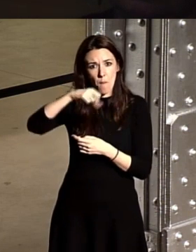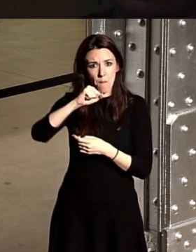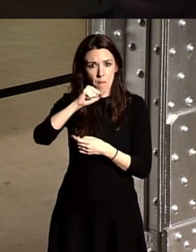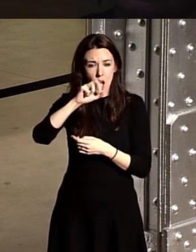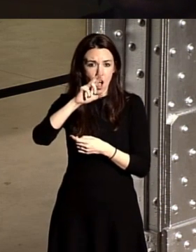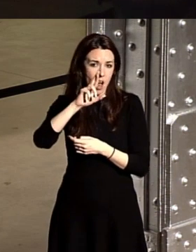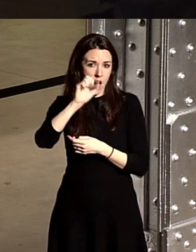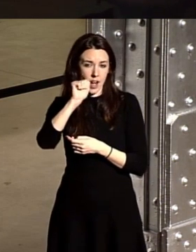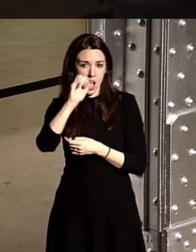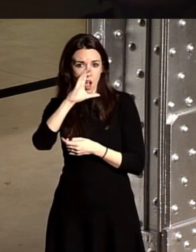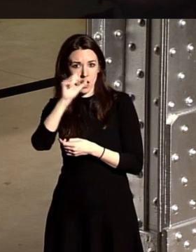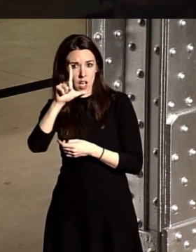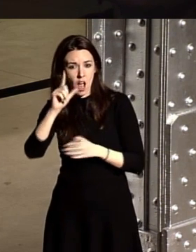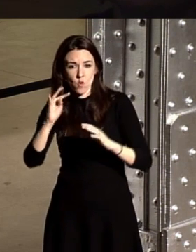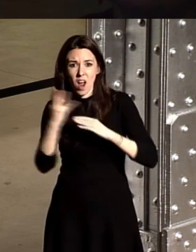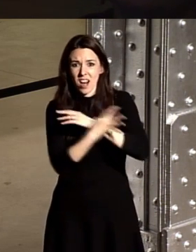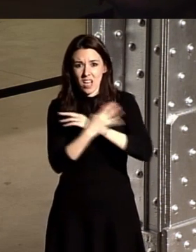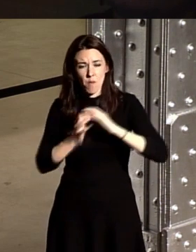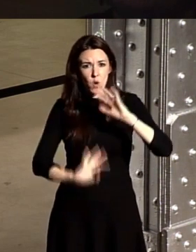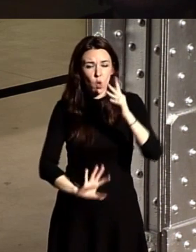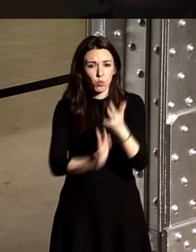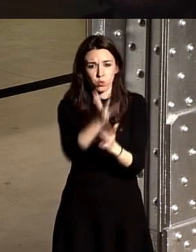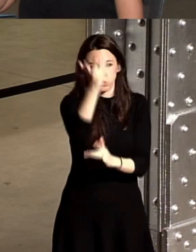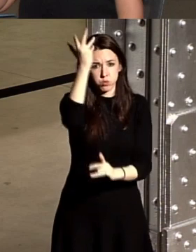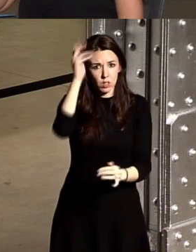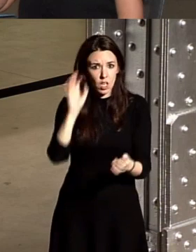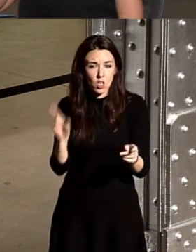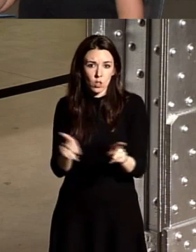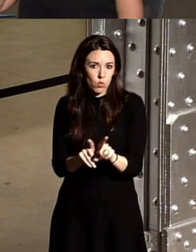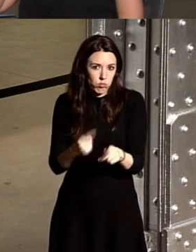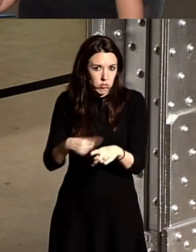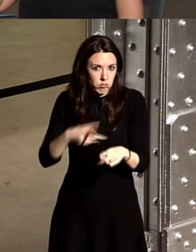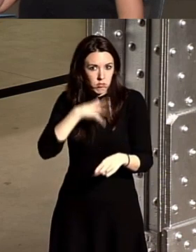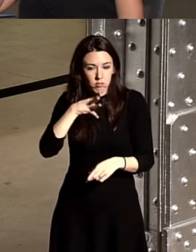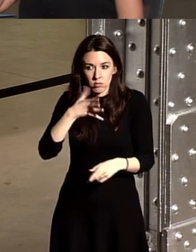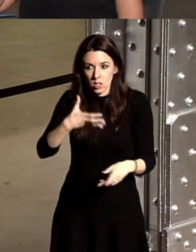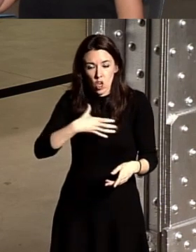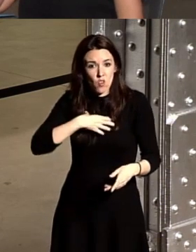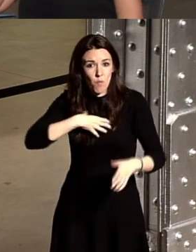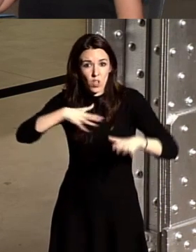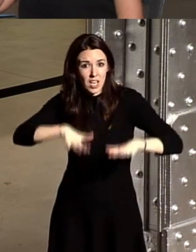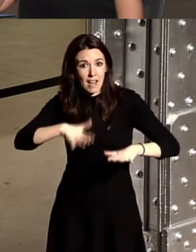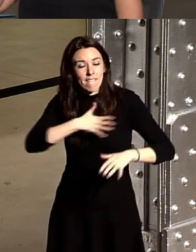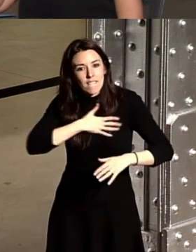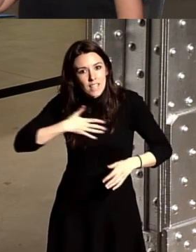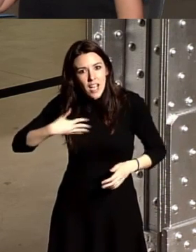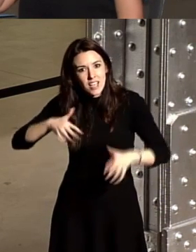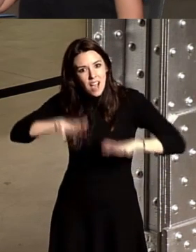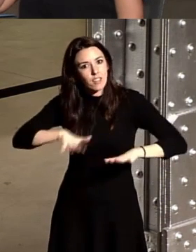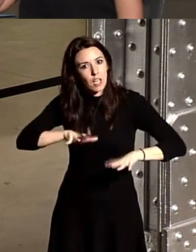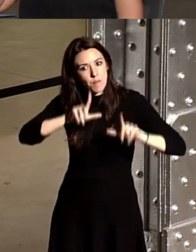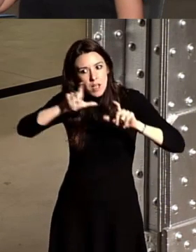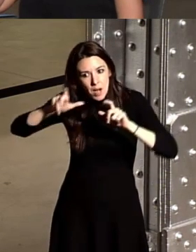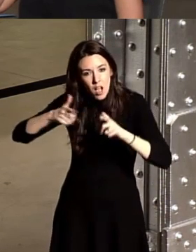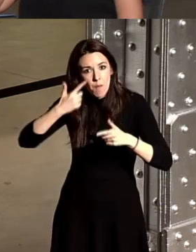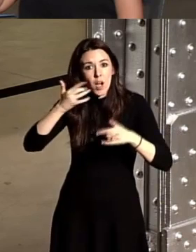un campo y era una cosa y no podía quedarme, quería quedarme, pero